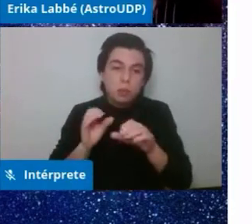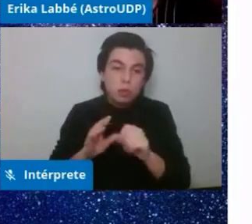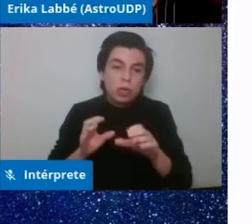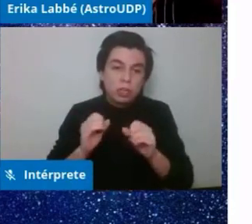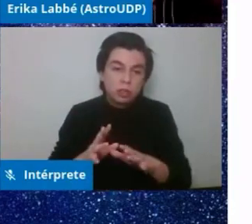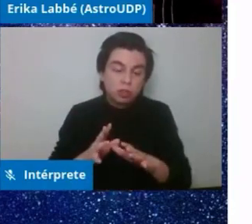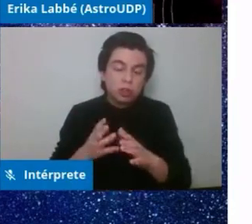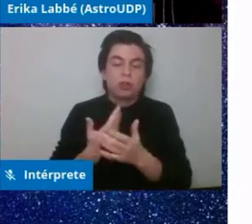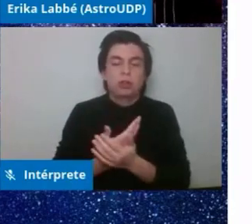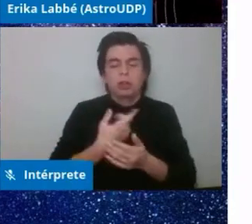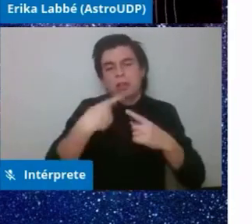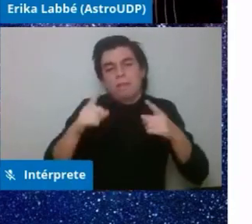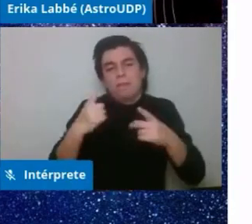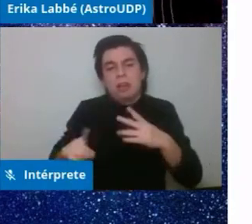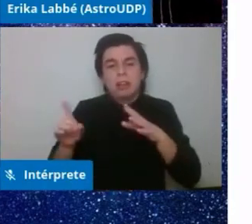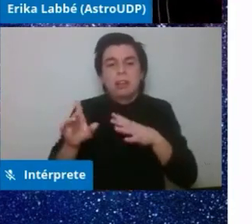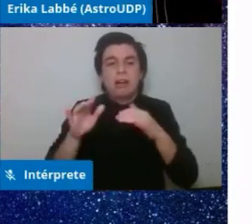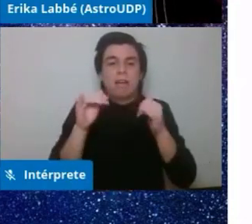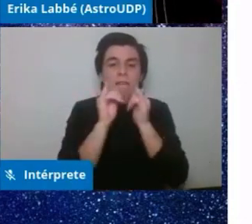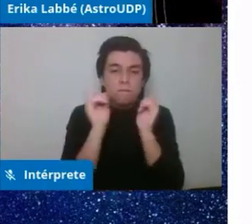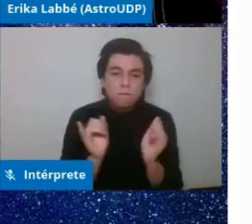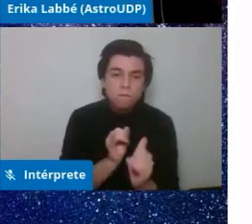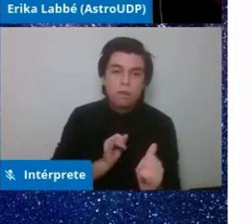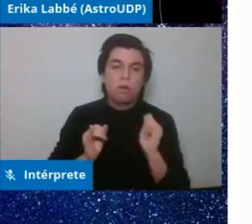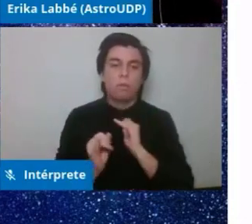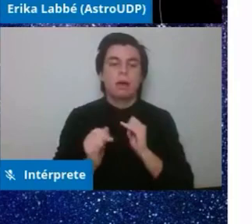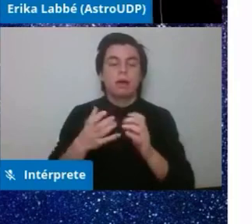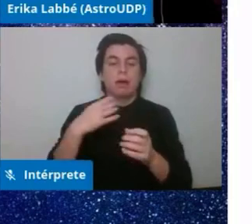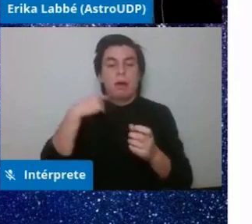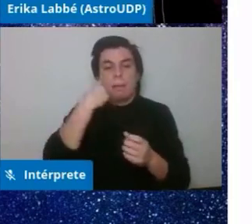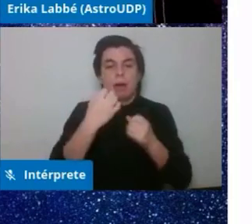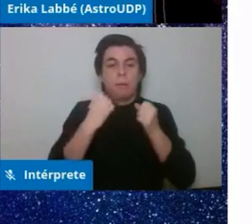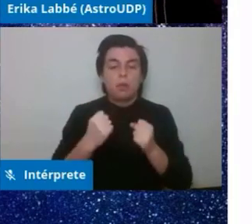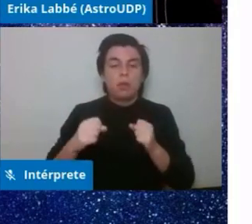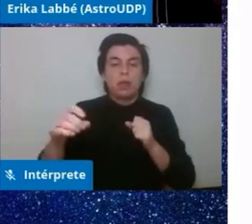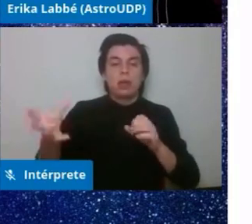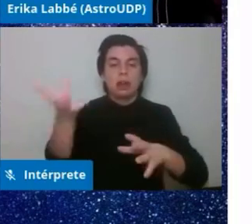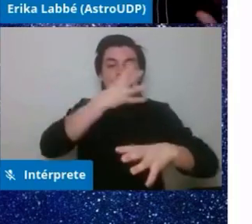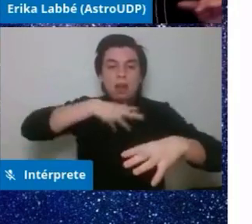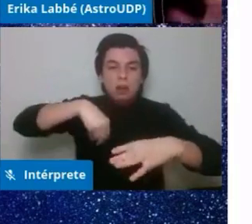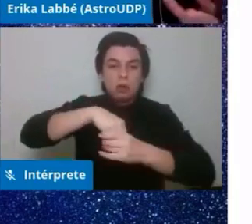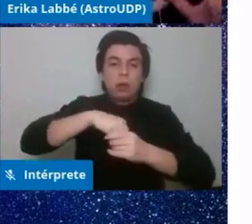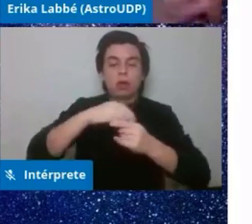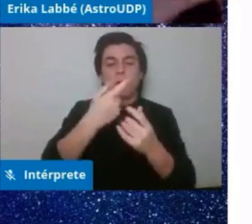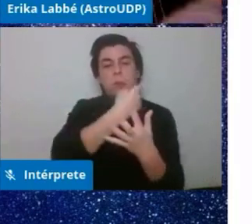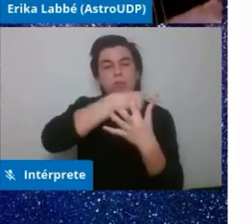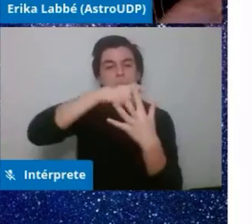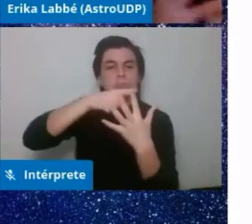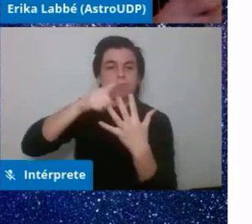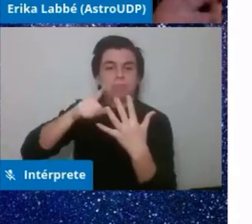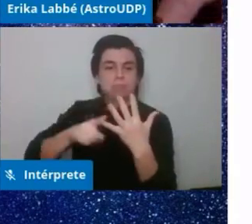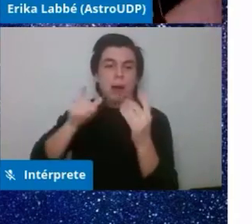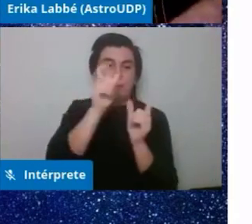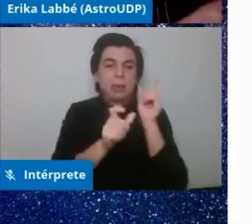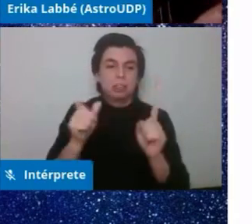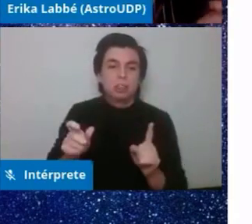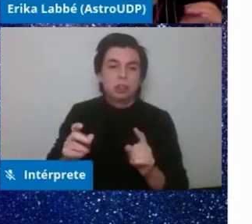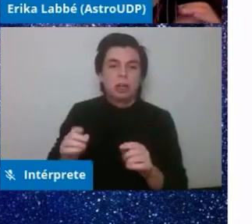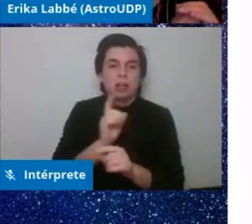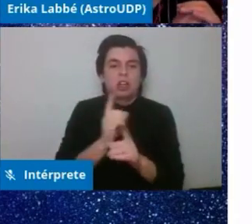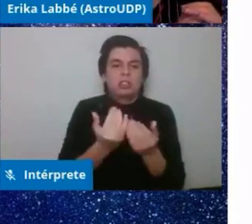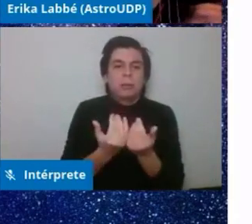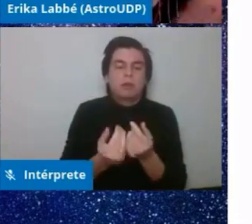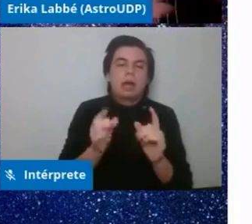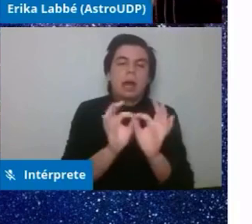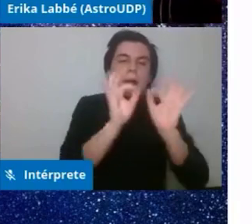sea que los hagamos puedan incluirse todo tipo de personas sin necesidad de crear una forma especial para un grupo en